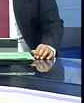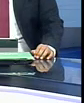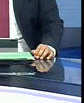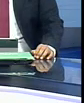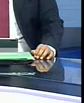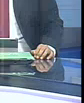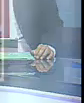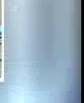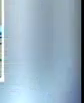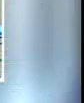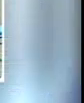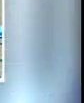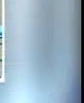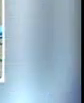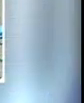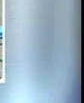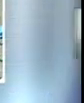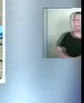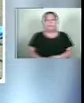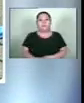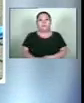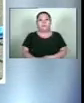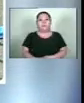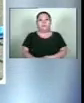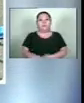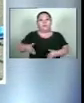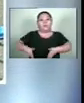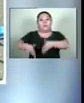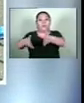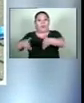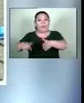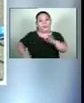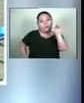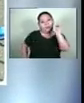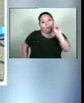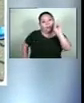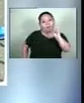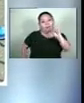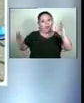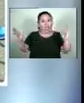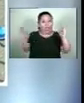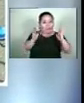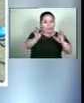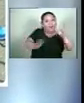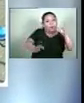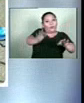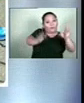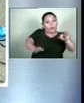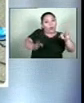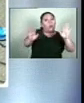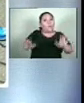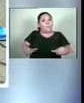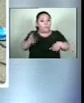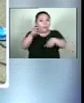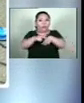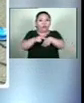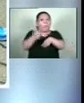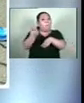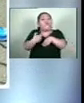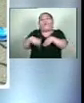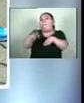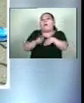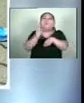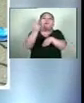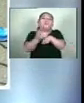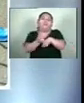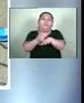Policía Nacional Civil procesó una escena en el Boulevard Tutunichapa, en San Salvador, frente a los juzgados, donde un pasajero de una unidad de